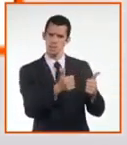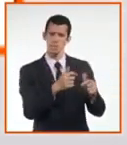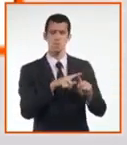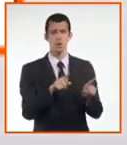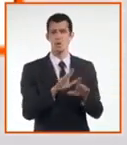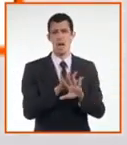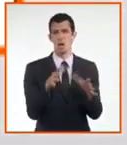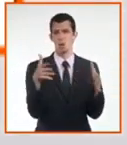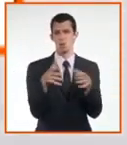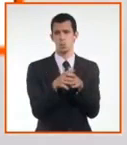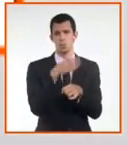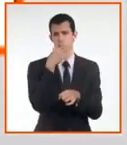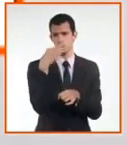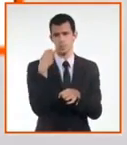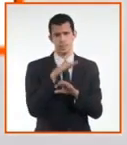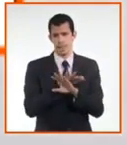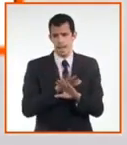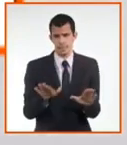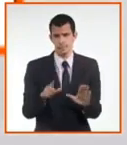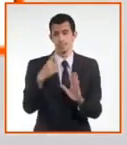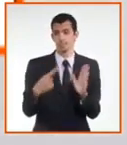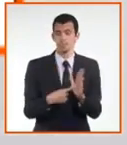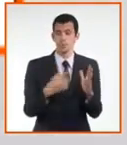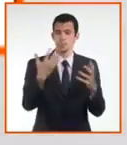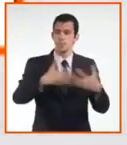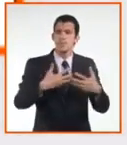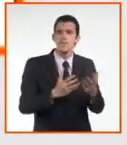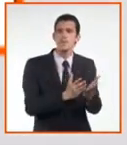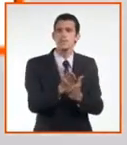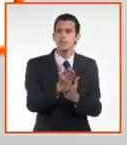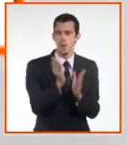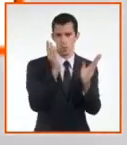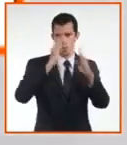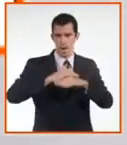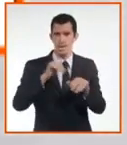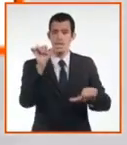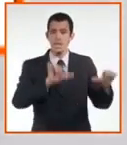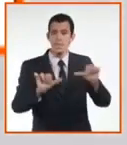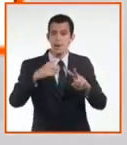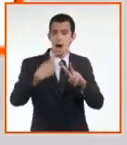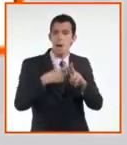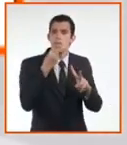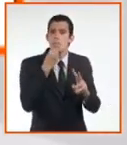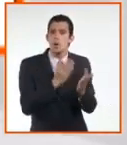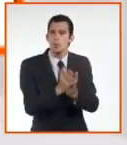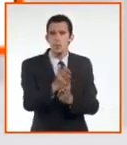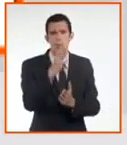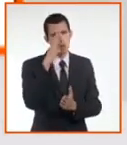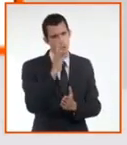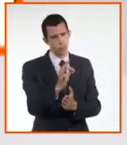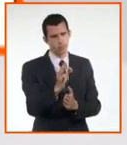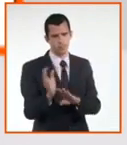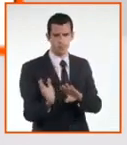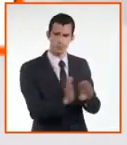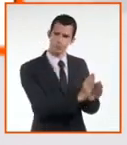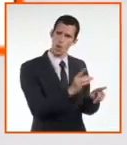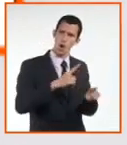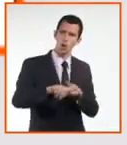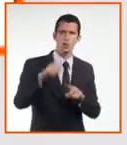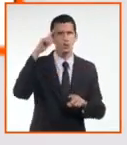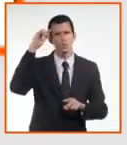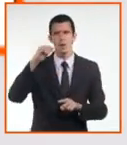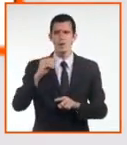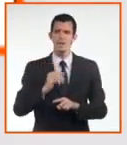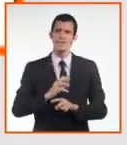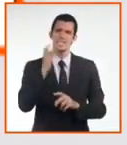se nos agotó vía la materia prima gran la producción y bueno si los antialérgicos también dicen i love catalina el resto éste afectaba y los corticosteroides